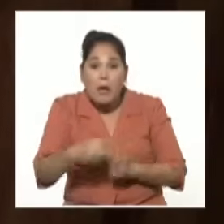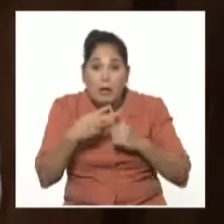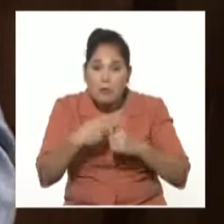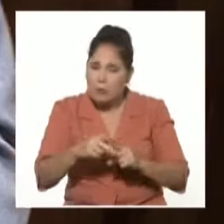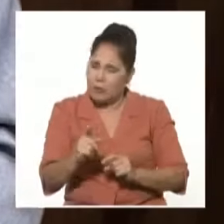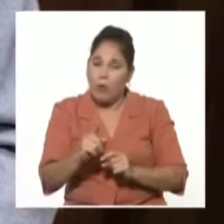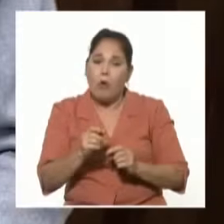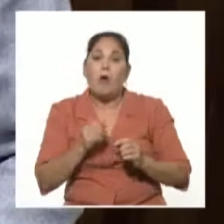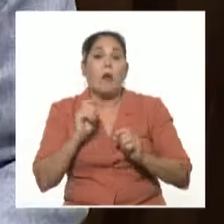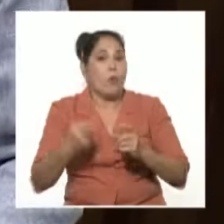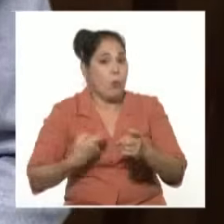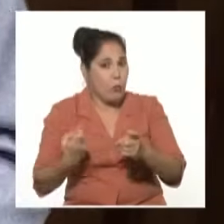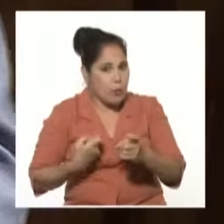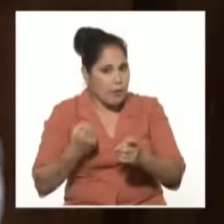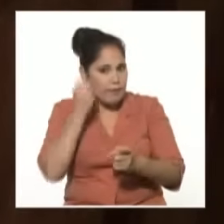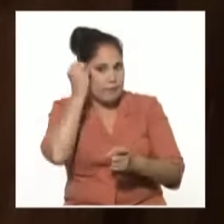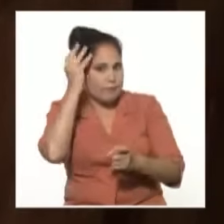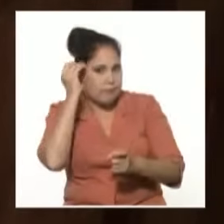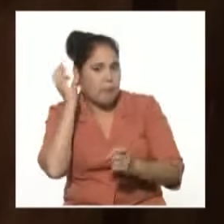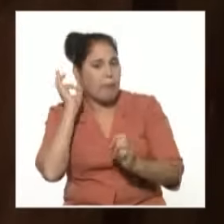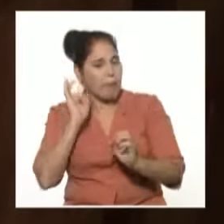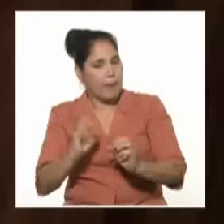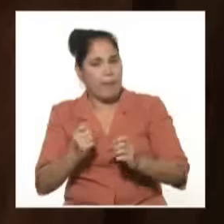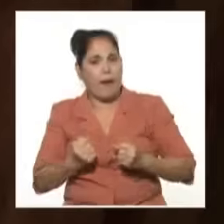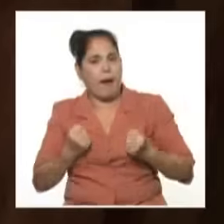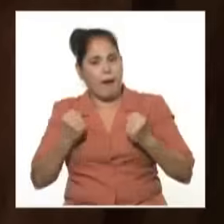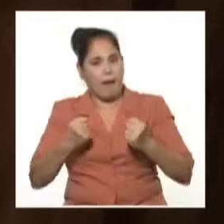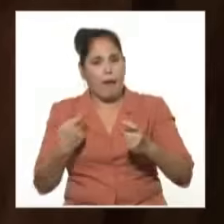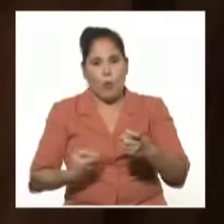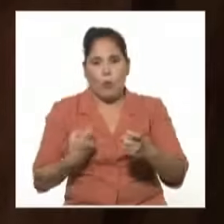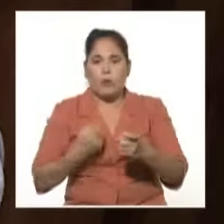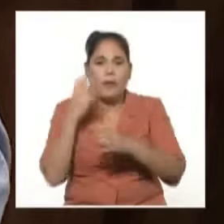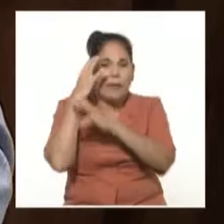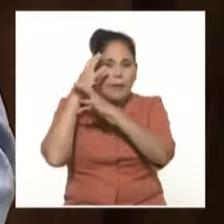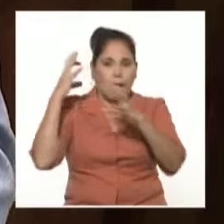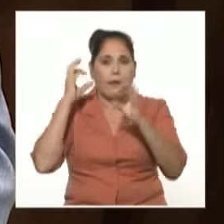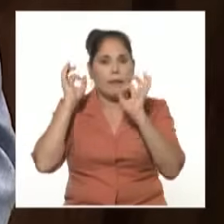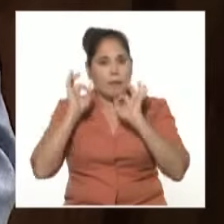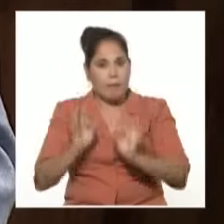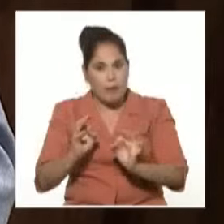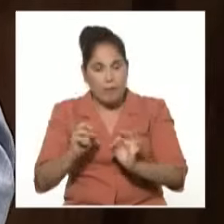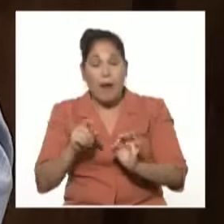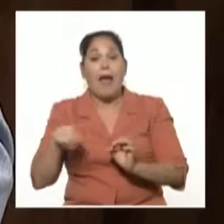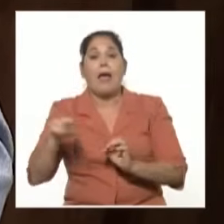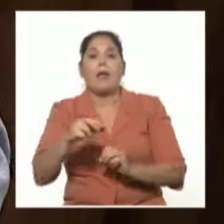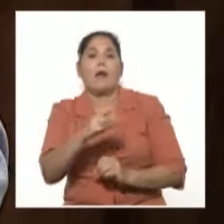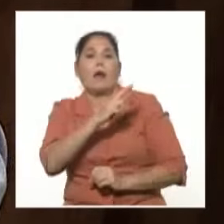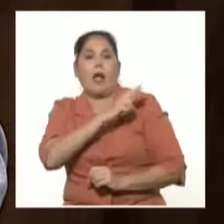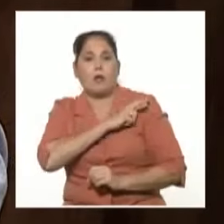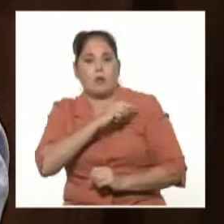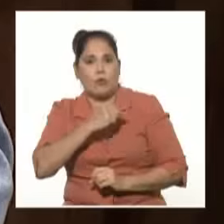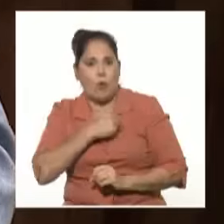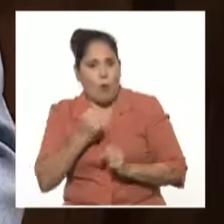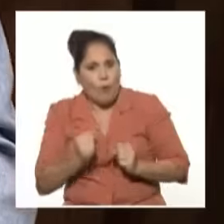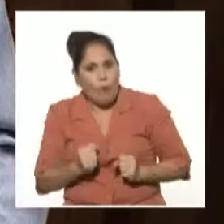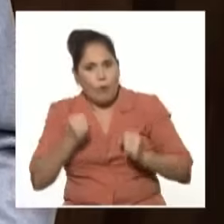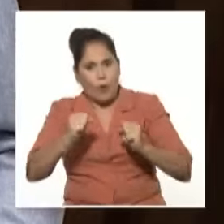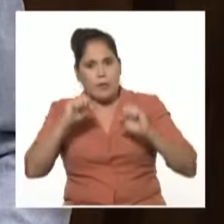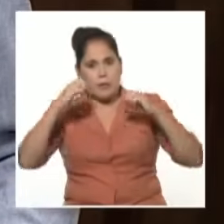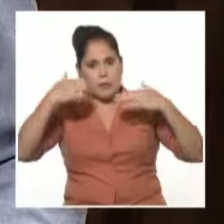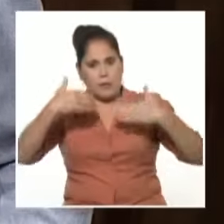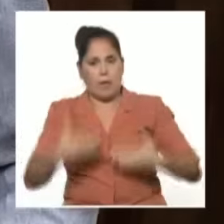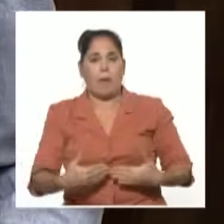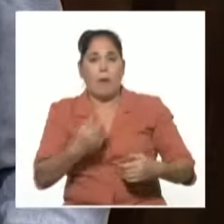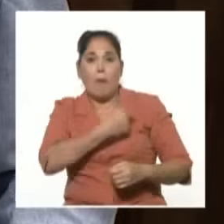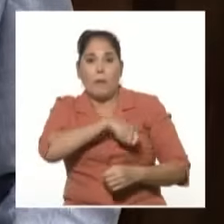camino es de lucha, de creación, de resistencia inteligente, pero nos asiste la razón, la fuerza moral y un